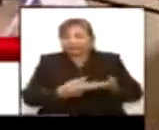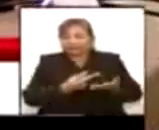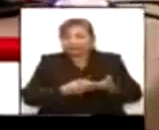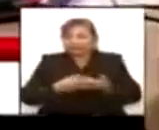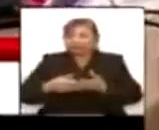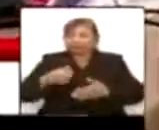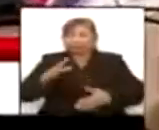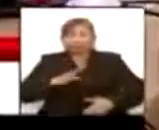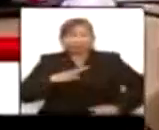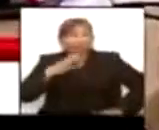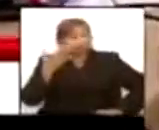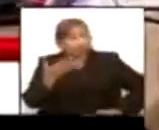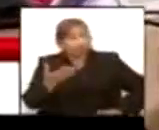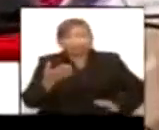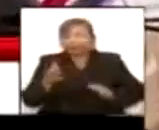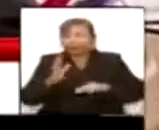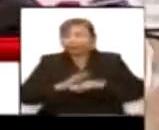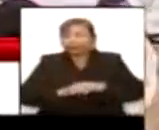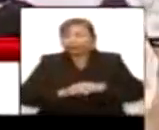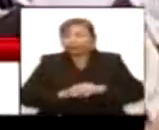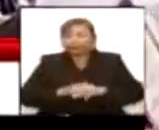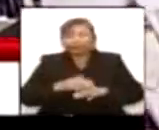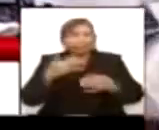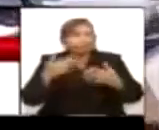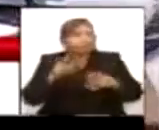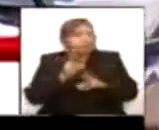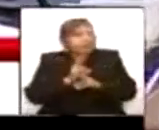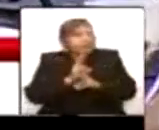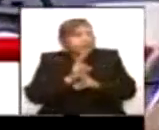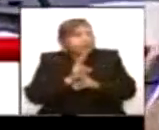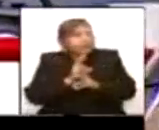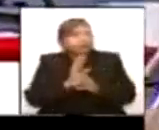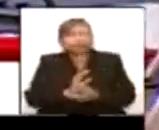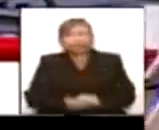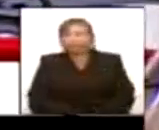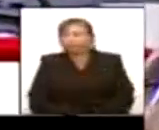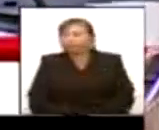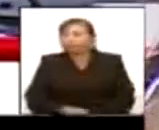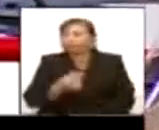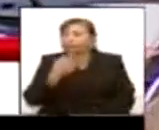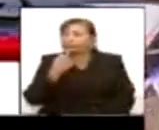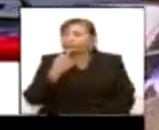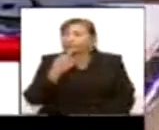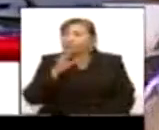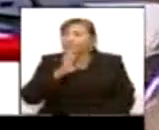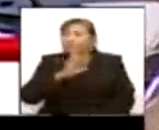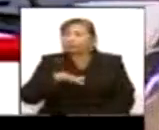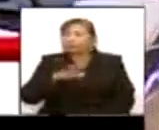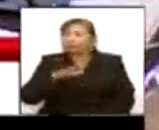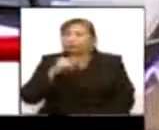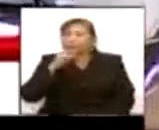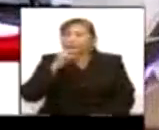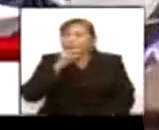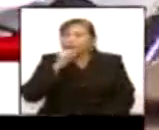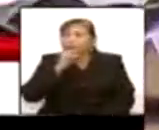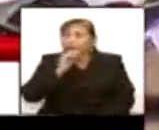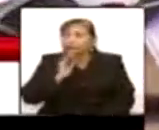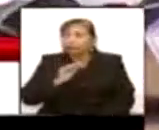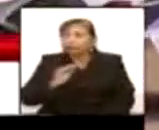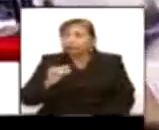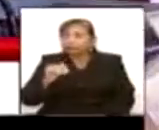la altura sobre un tema, presidente, que es muy delicado. Estamos hablando de niñas,